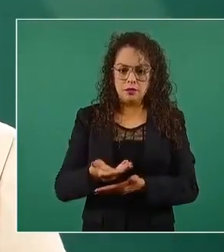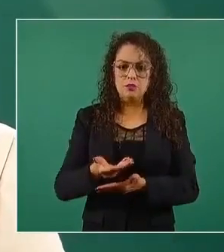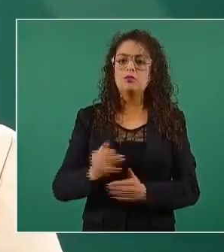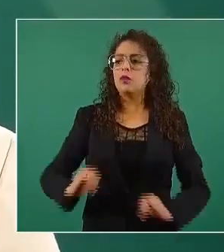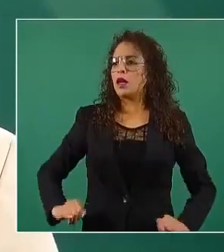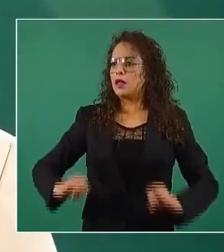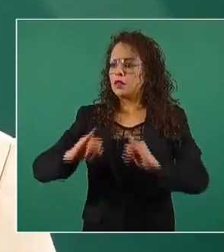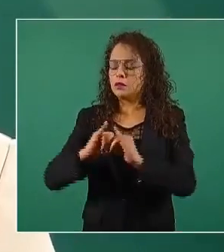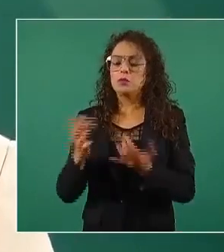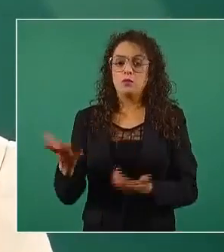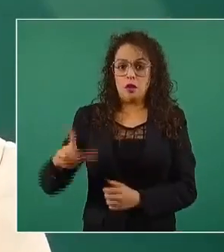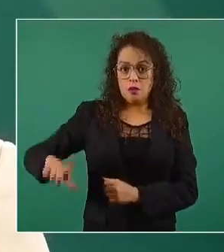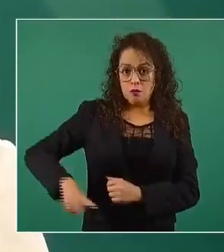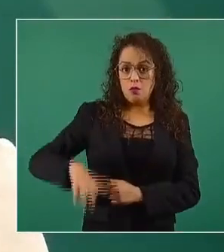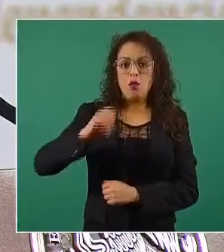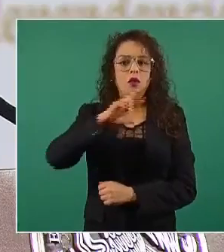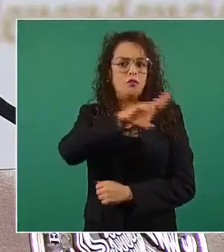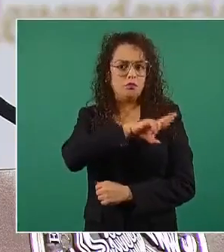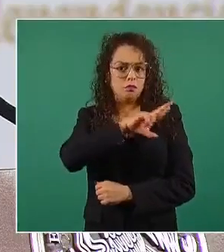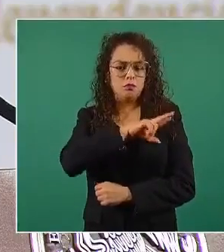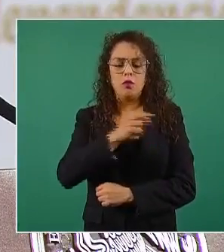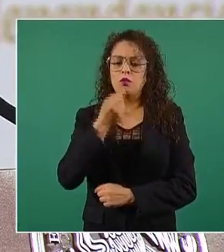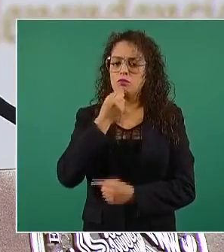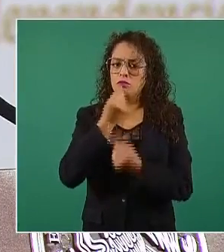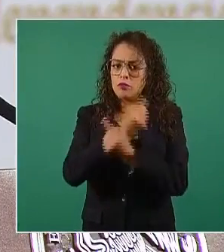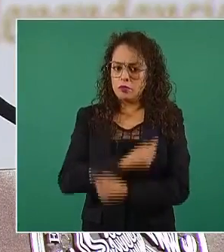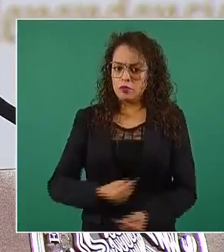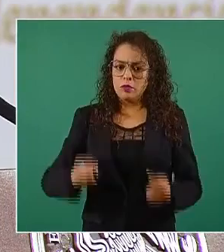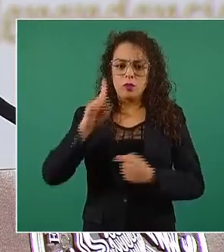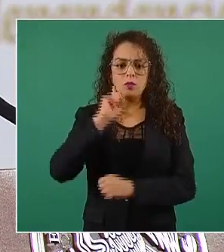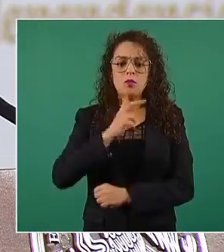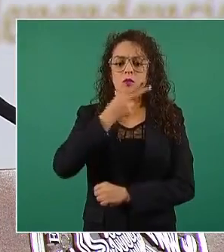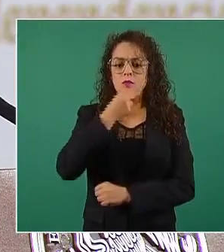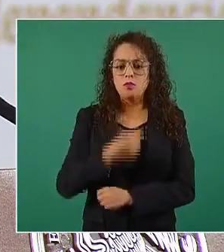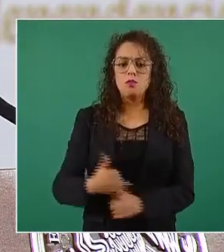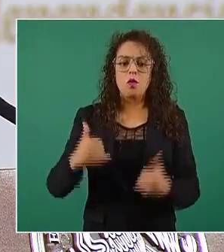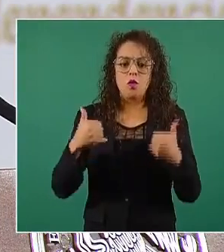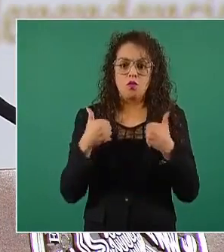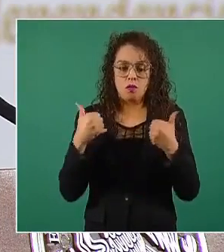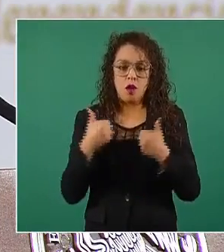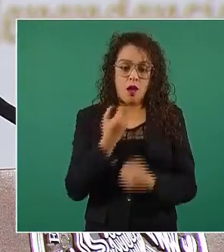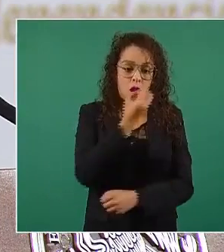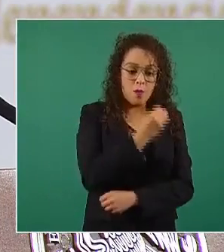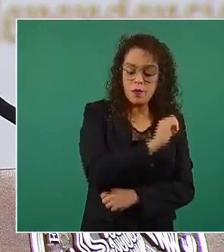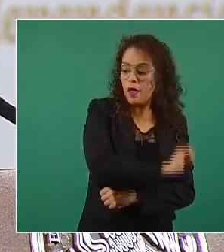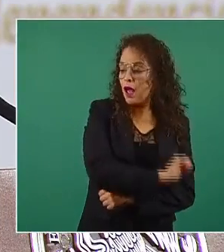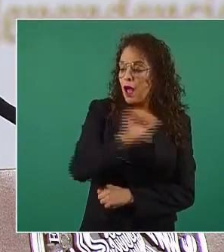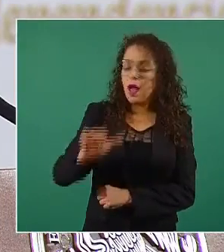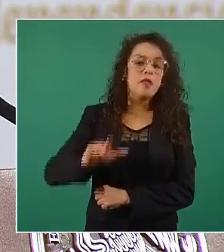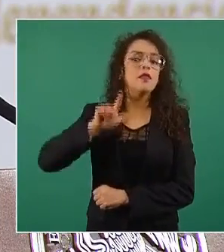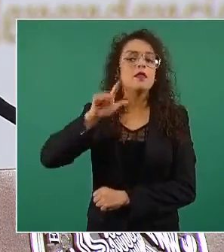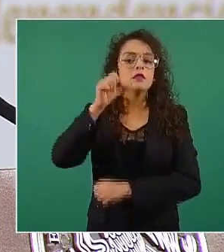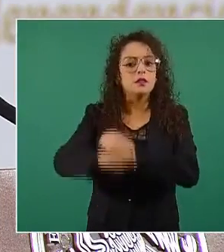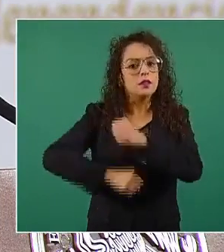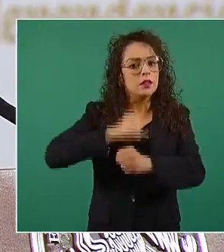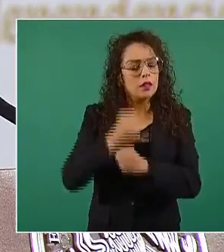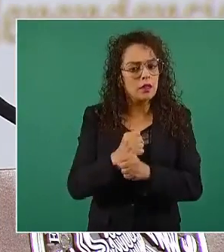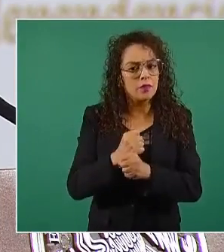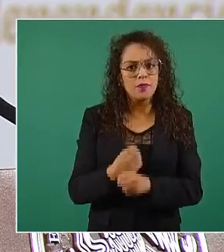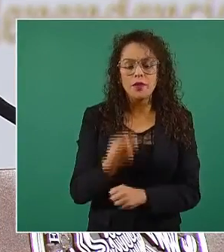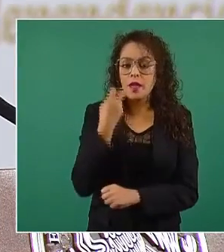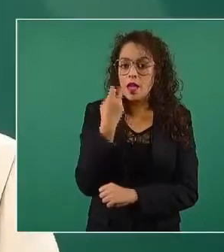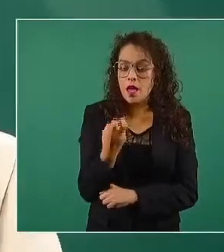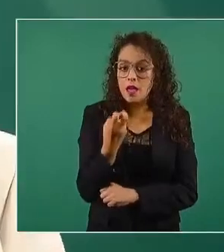privadas a niñas, niños y jóvenes entre 0 y 17 años. Con este programa vamos a atender